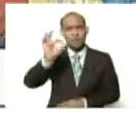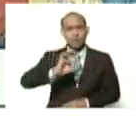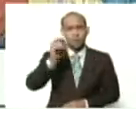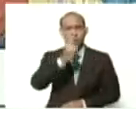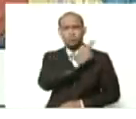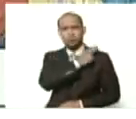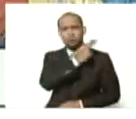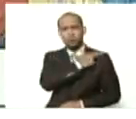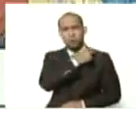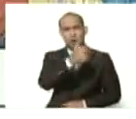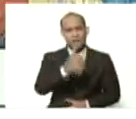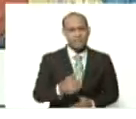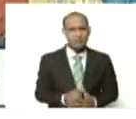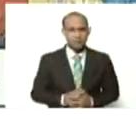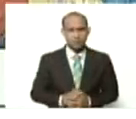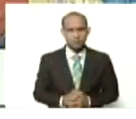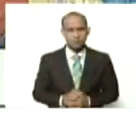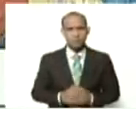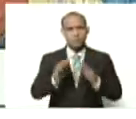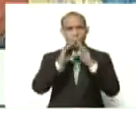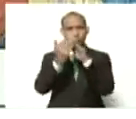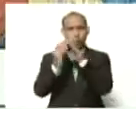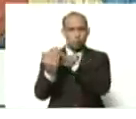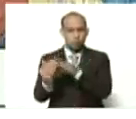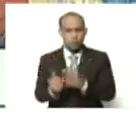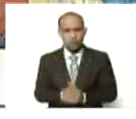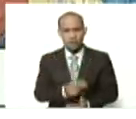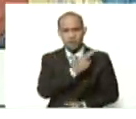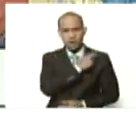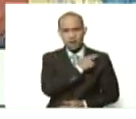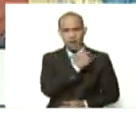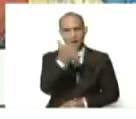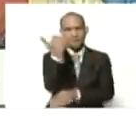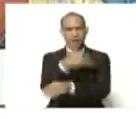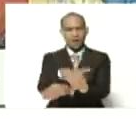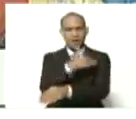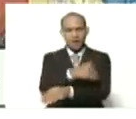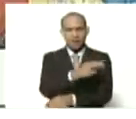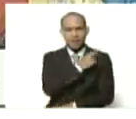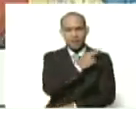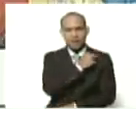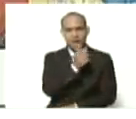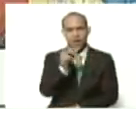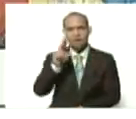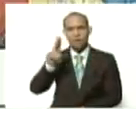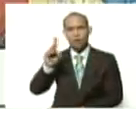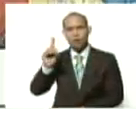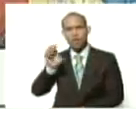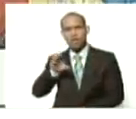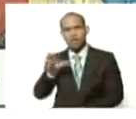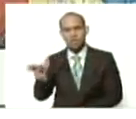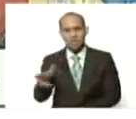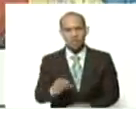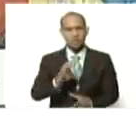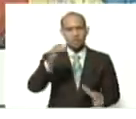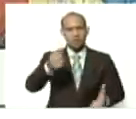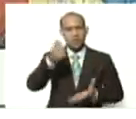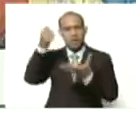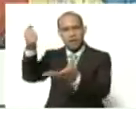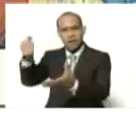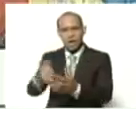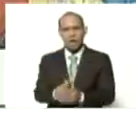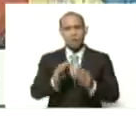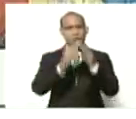jefas de comunidad, las jefas de calle, las jefas de VC, las jefas de los CLAP, las jefas